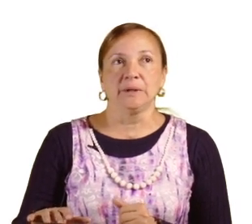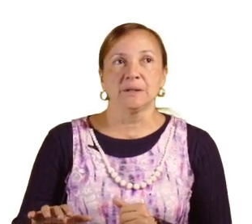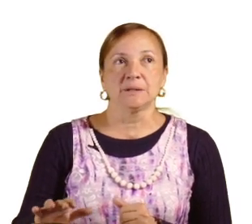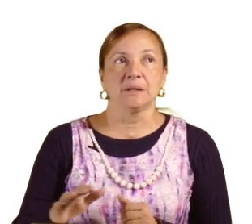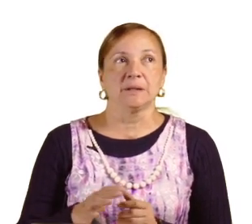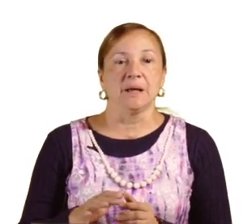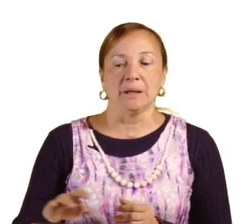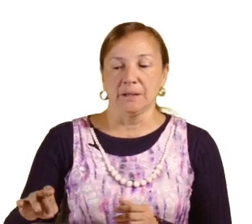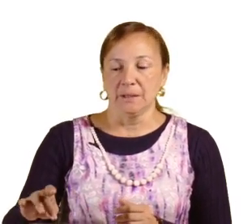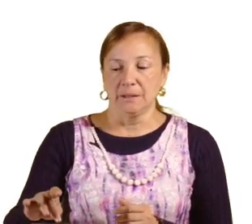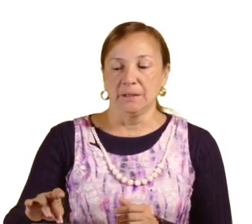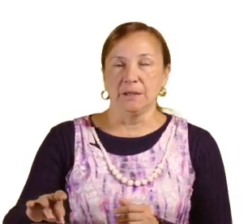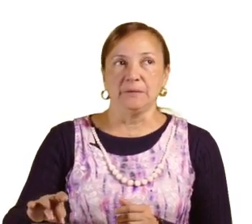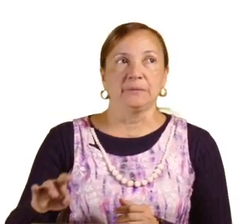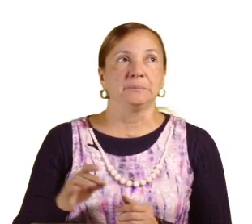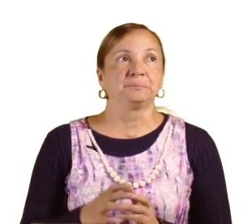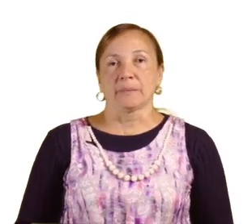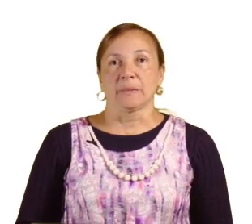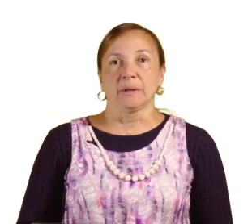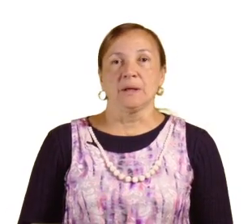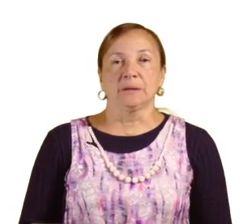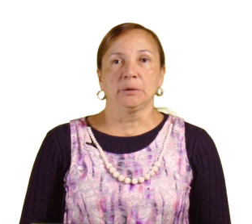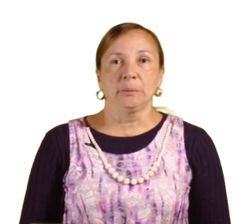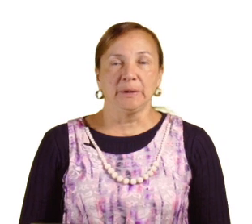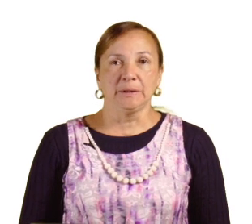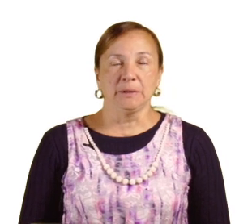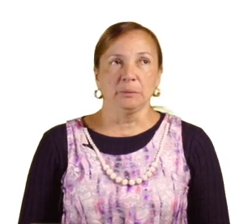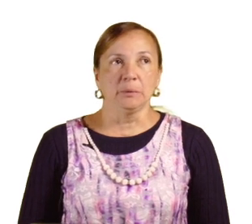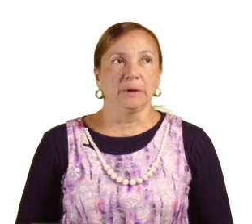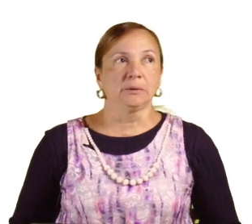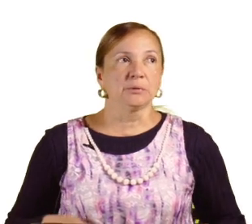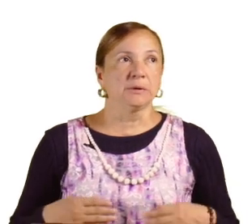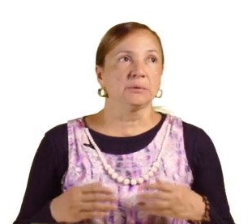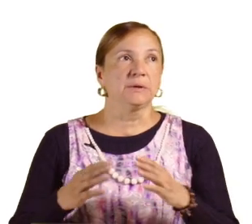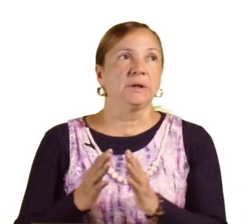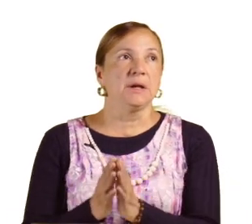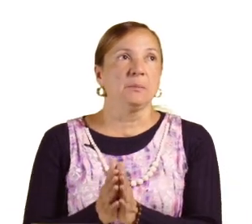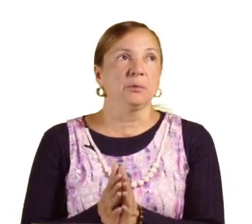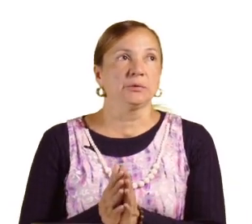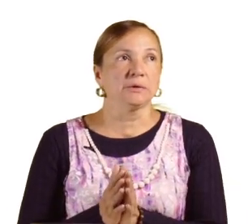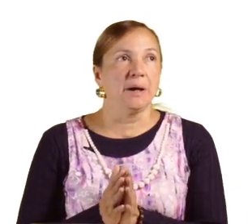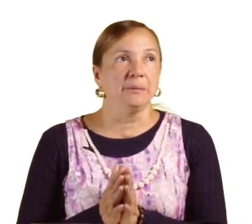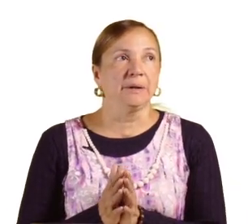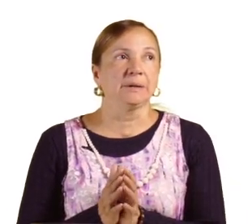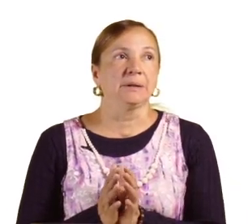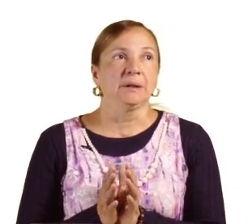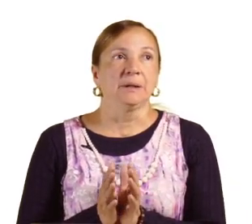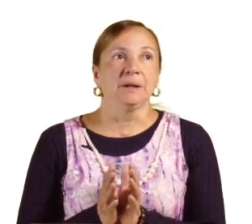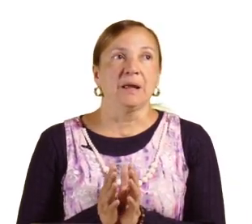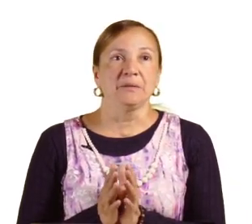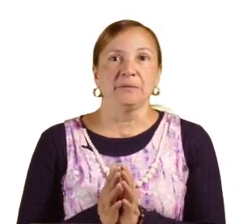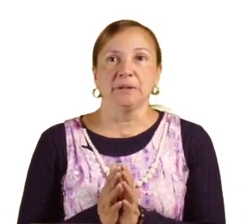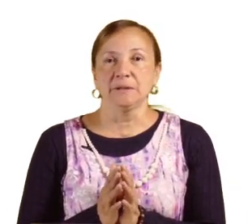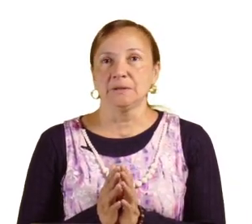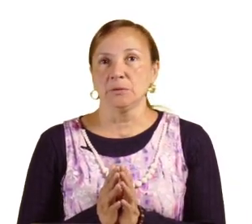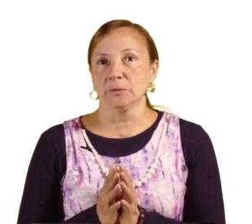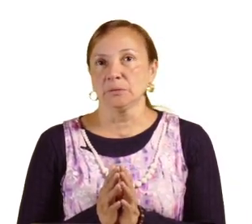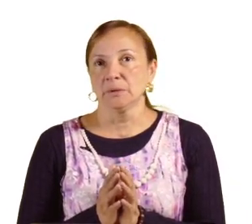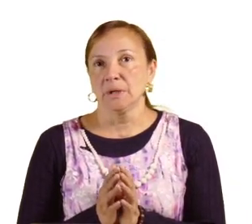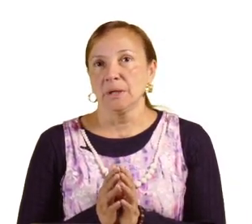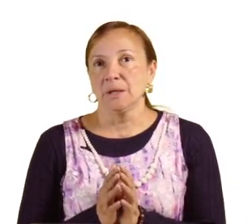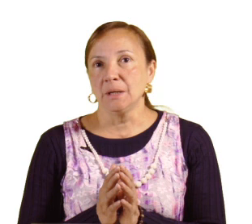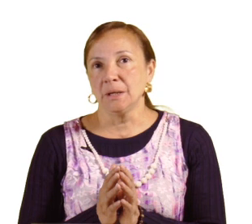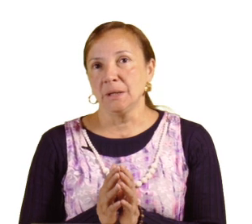información financiera NIF. Y este objetivo, entonces nos iríamos a ver la